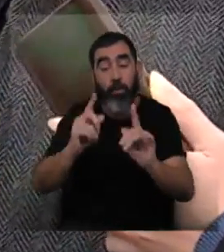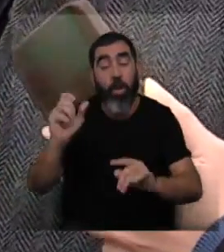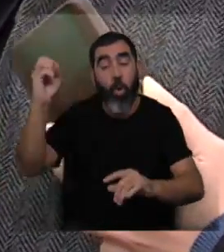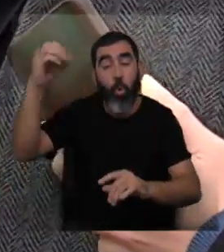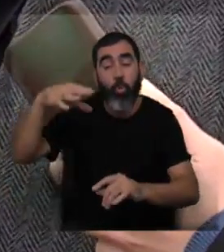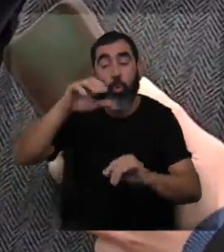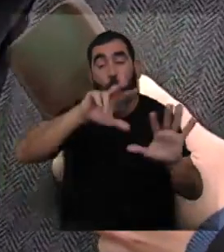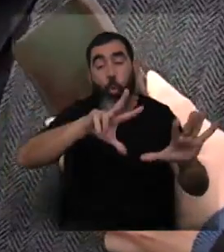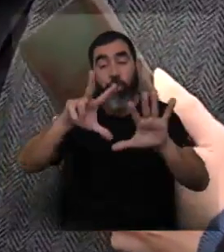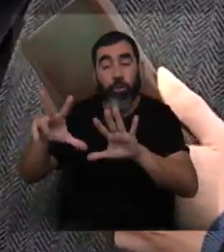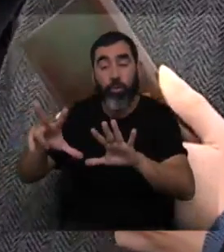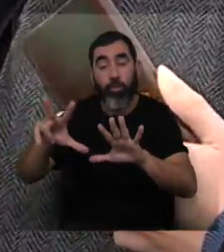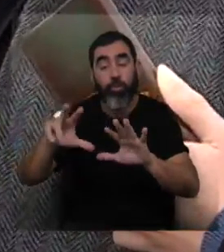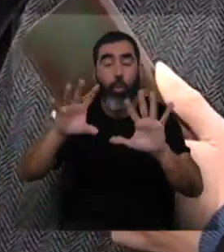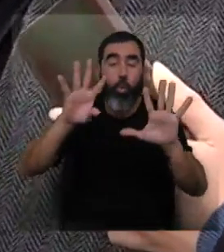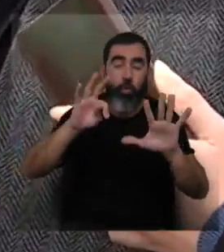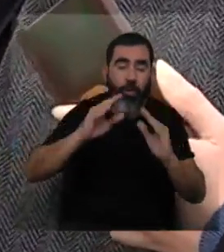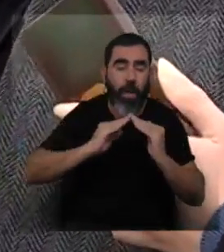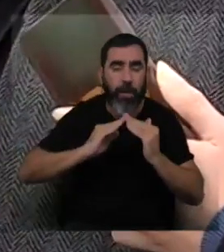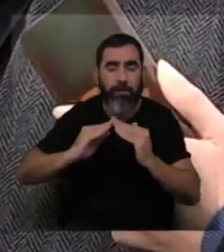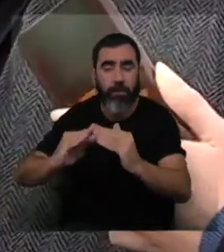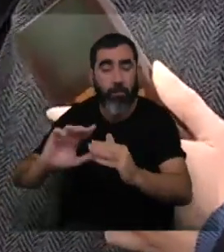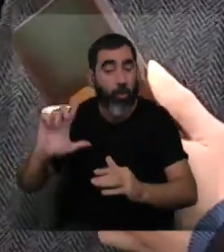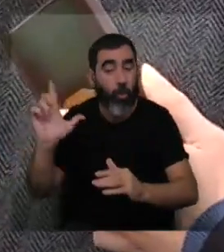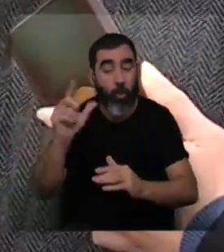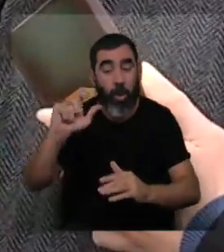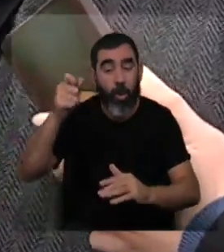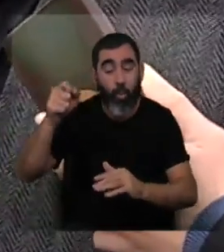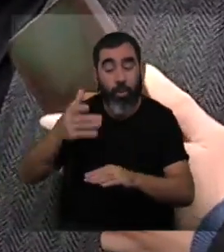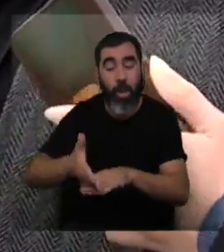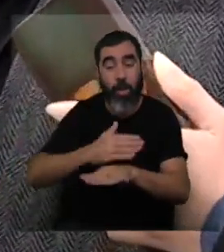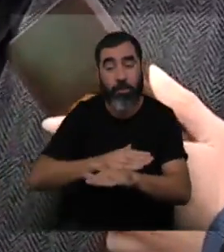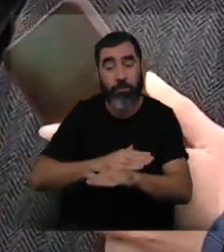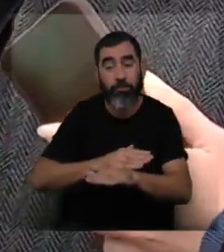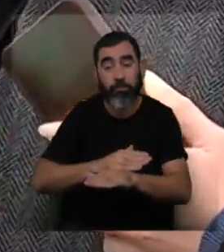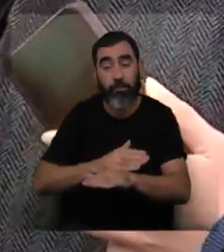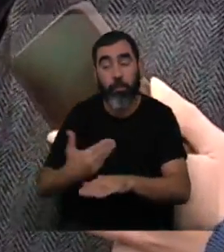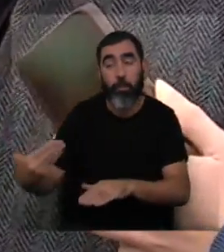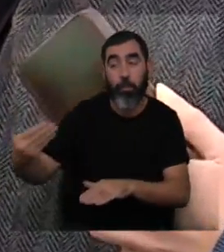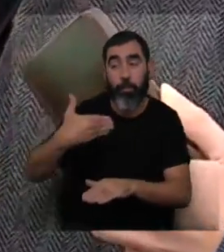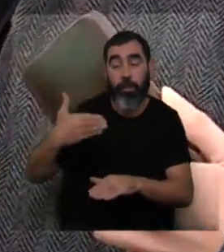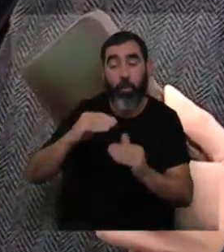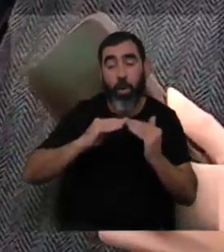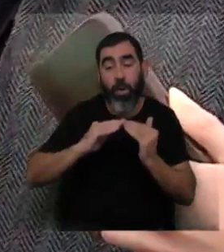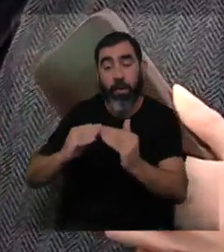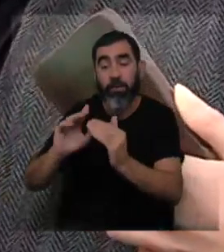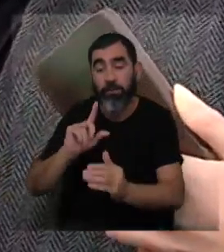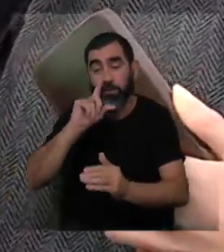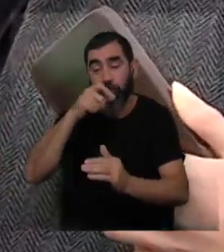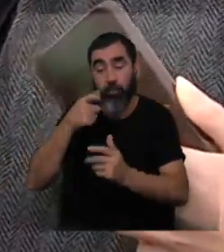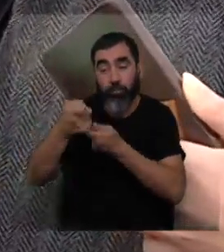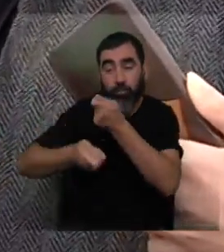en 90 asentamientos que no tenía luz. Respondimos a los pedidos de iluminación de todos los asentamientos de Montevideo y